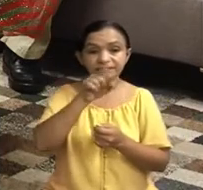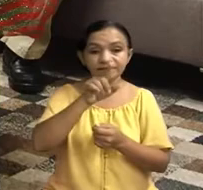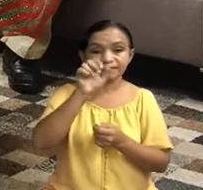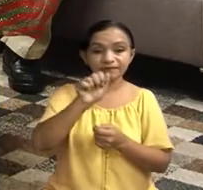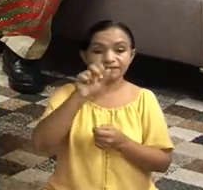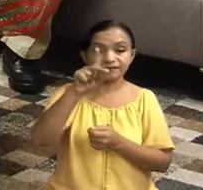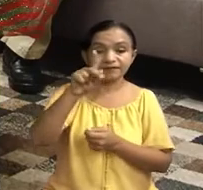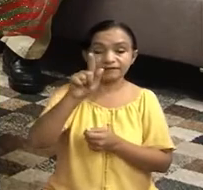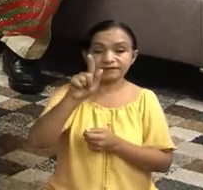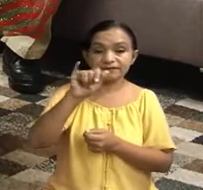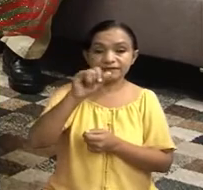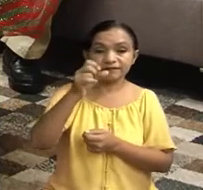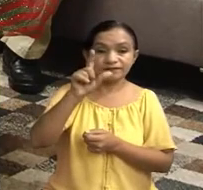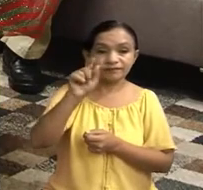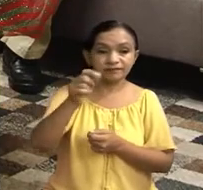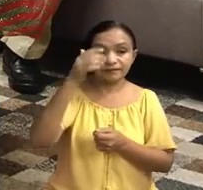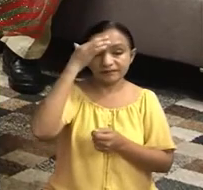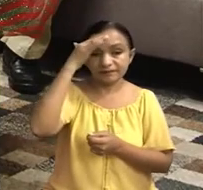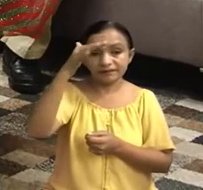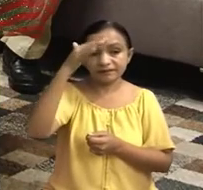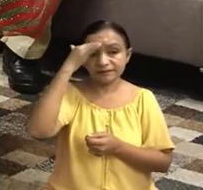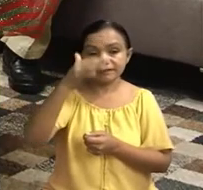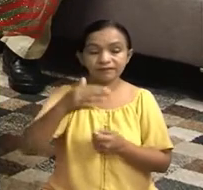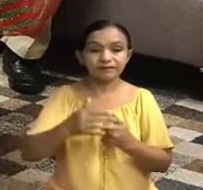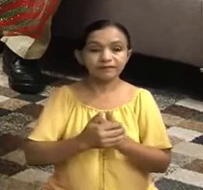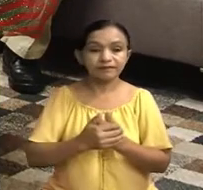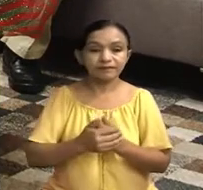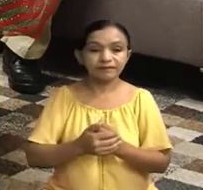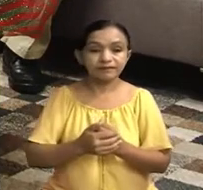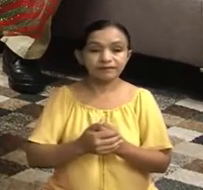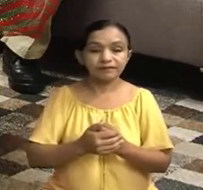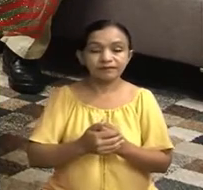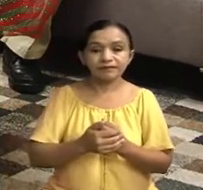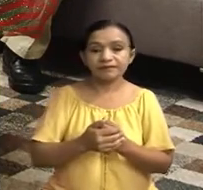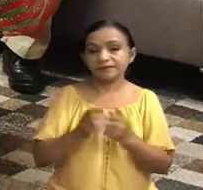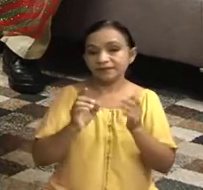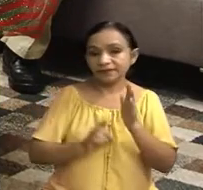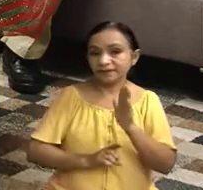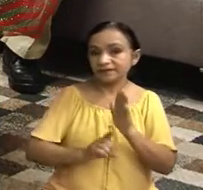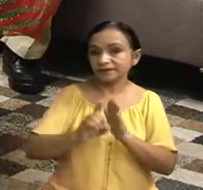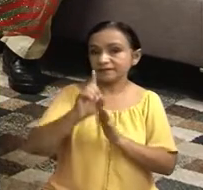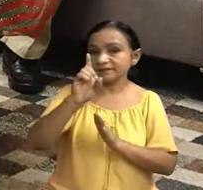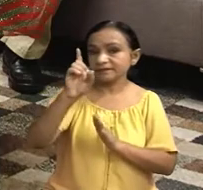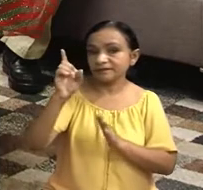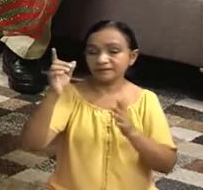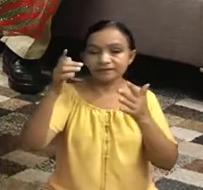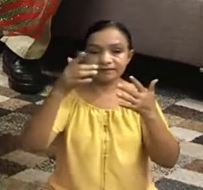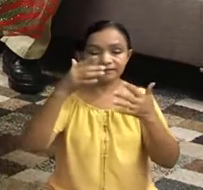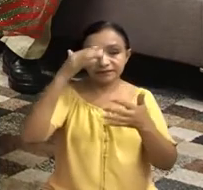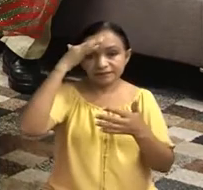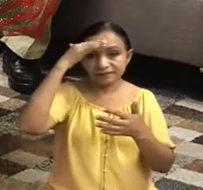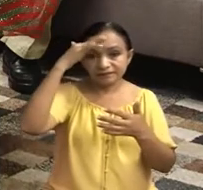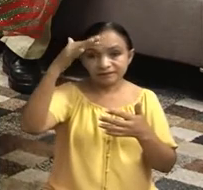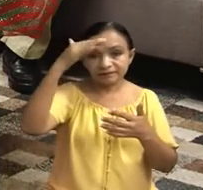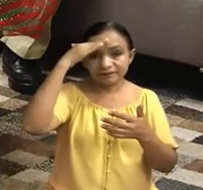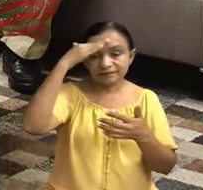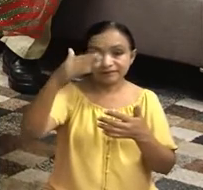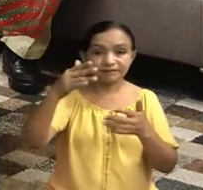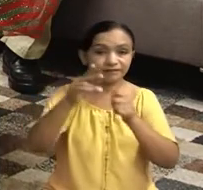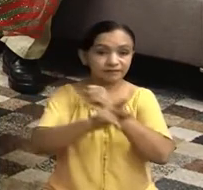en México, el EZLN. Bueno, los caracoles de desarrollo en Guerrero y todo eso, cuando uno va y mira todo el desarrollo que